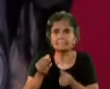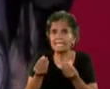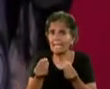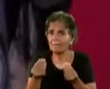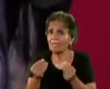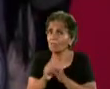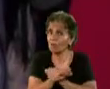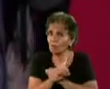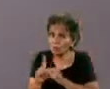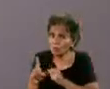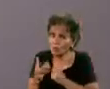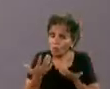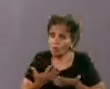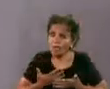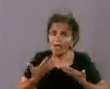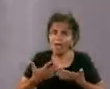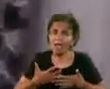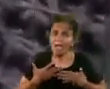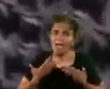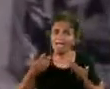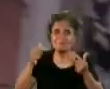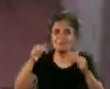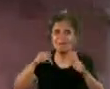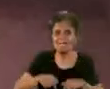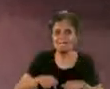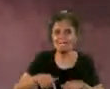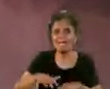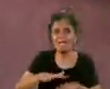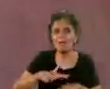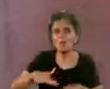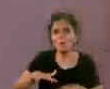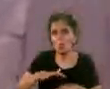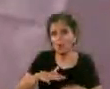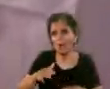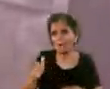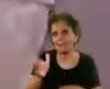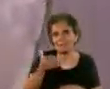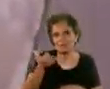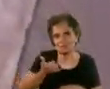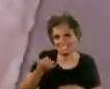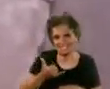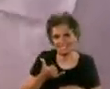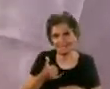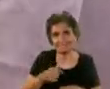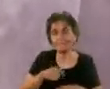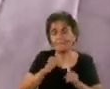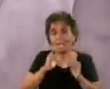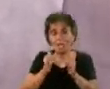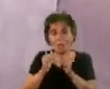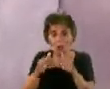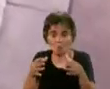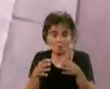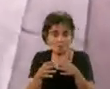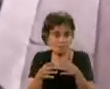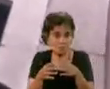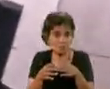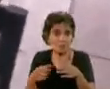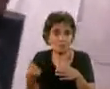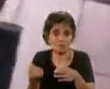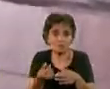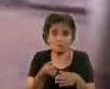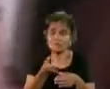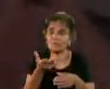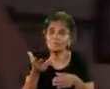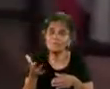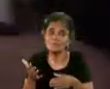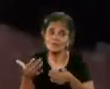miedos. Acá hay lugar para todos. Acá somos un grupo de jóvenes que estamos dispuestos a siempre a recibir a